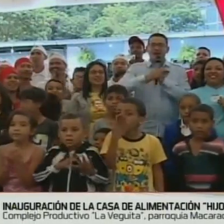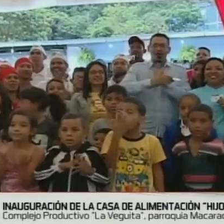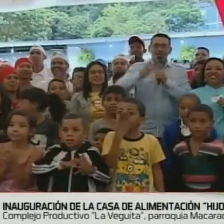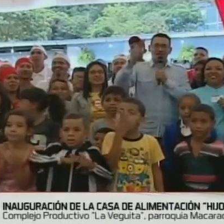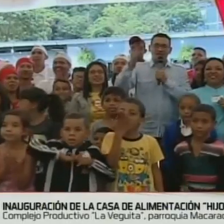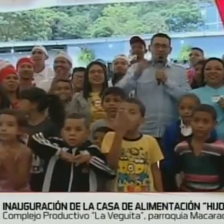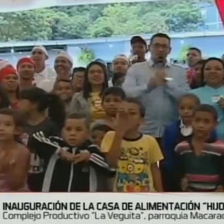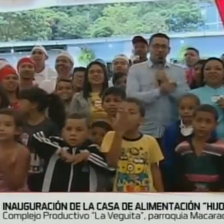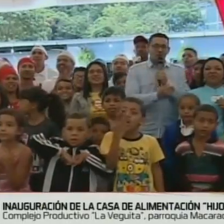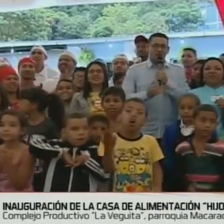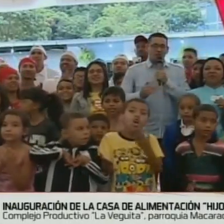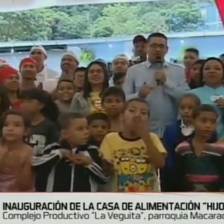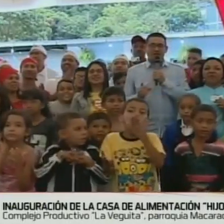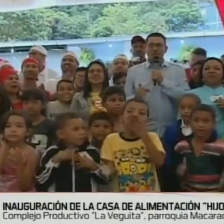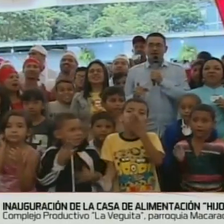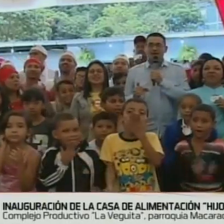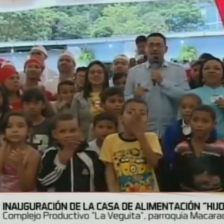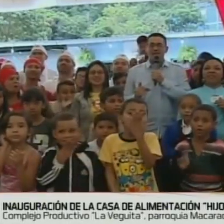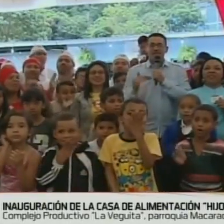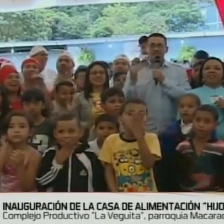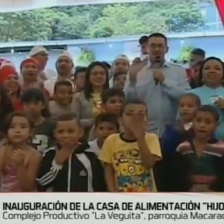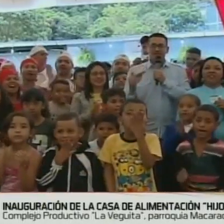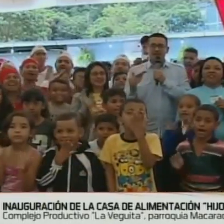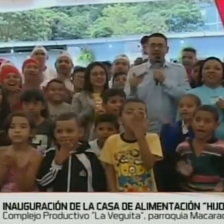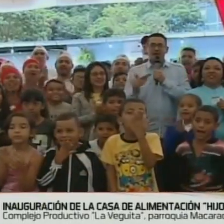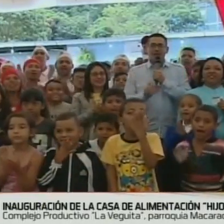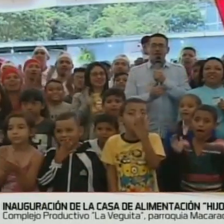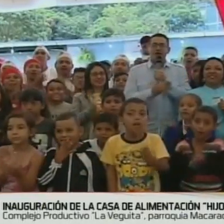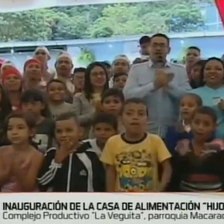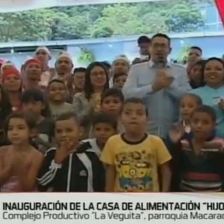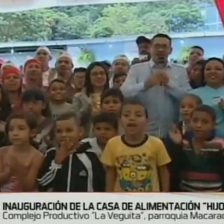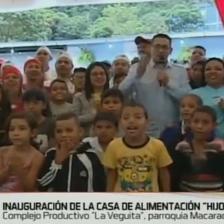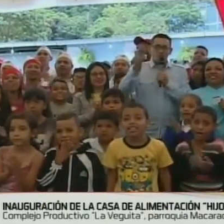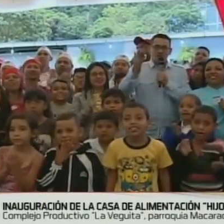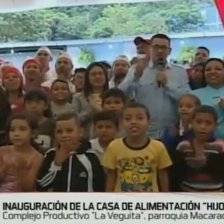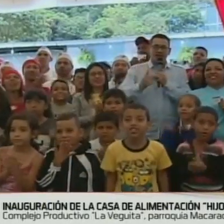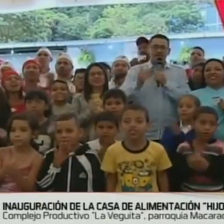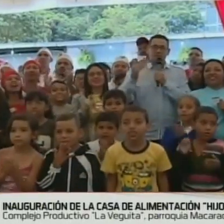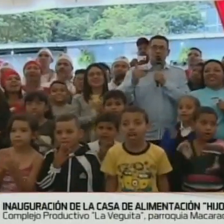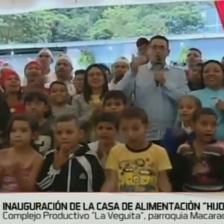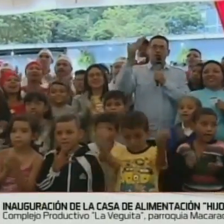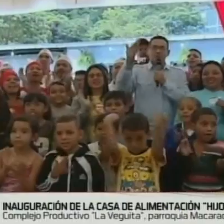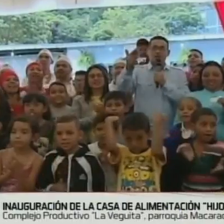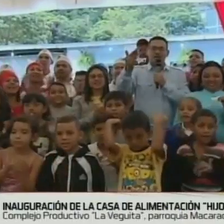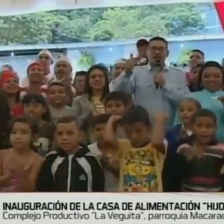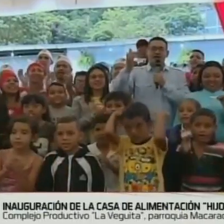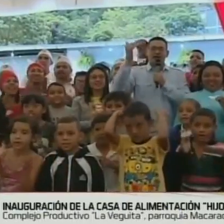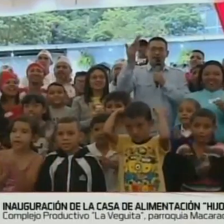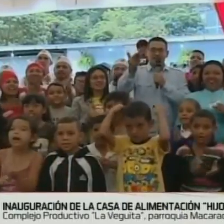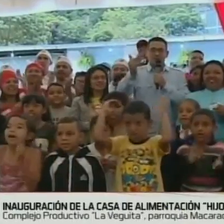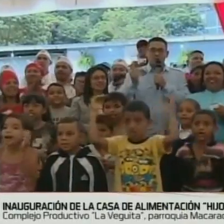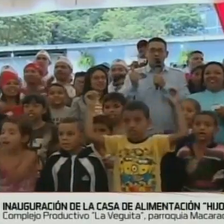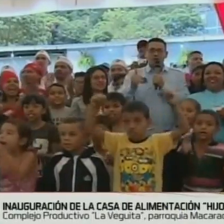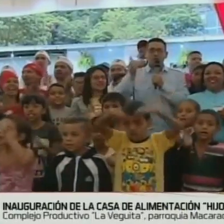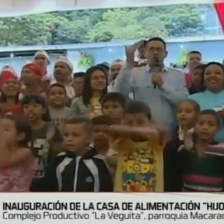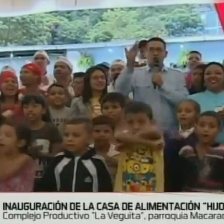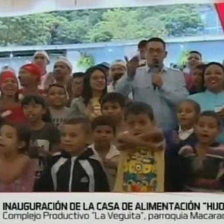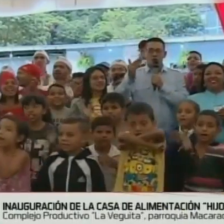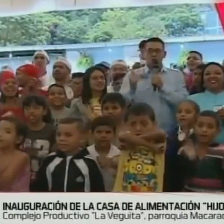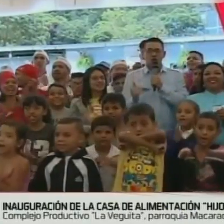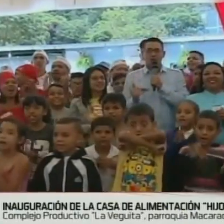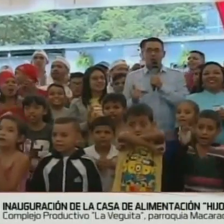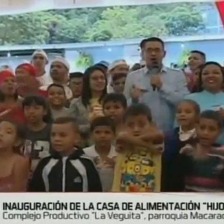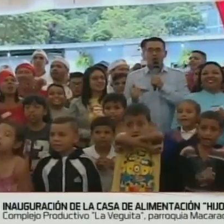presidente, antes de despedirlo, que nuestra camarada Jessica Lalama le dé un mensaje sobre lo que implica este nuevo reto